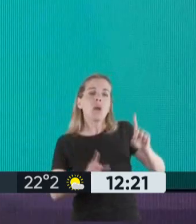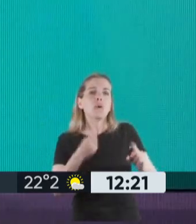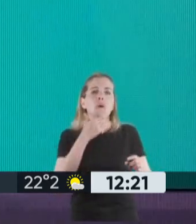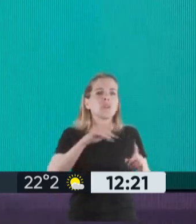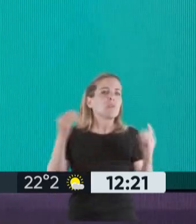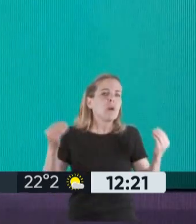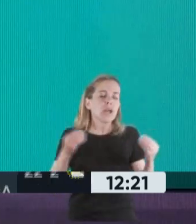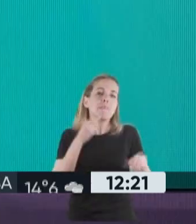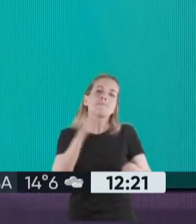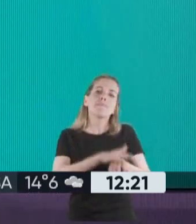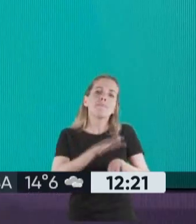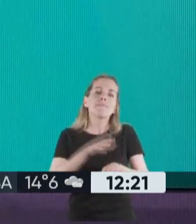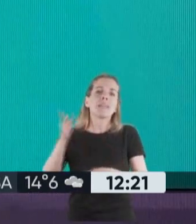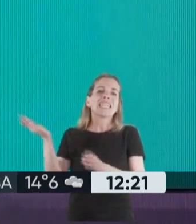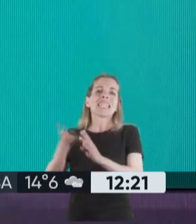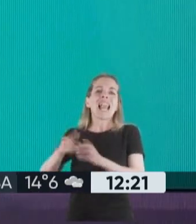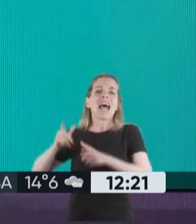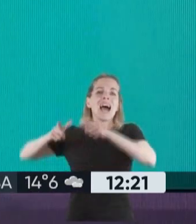atribuyen a la tala del Amazonas,